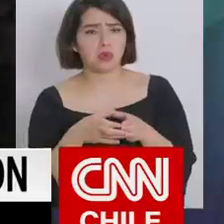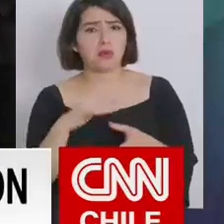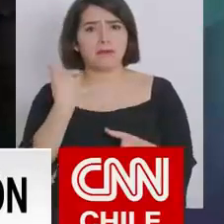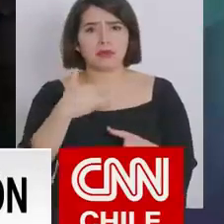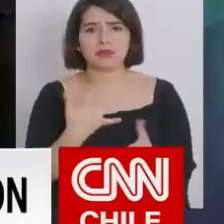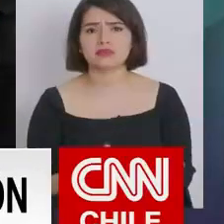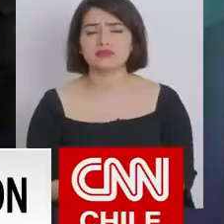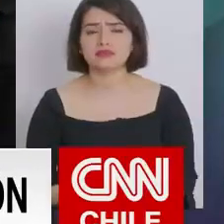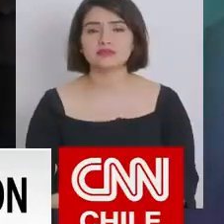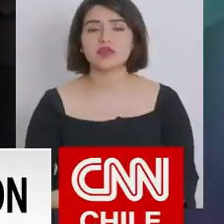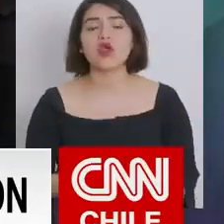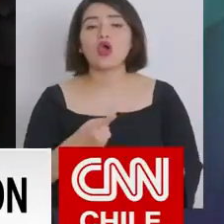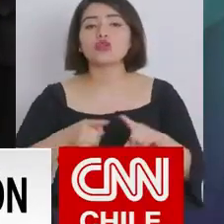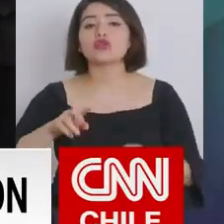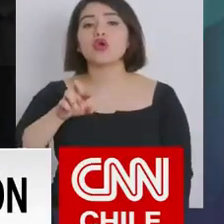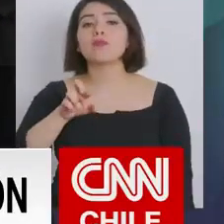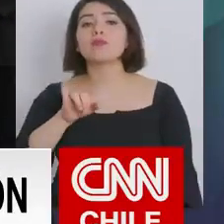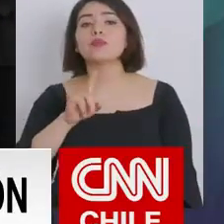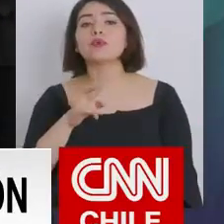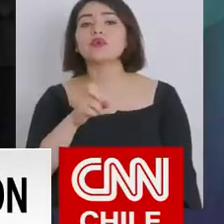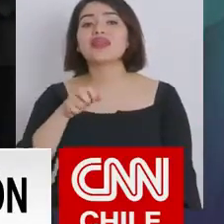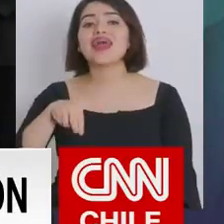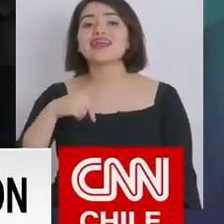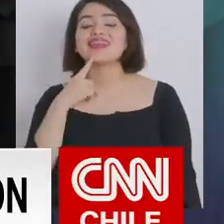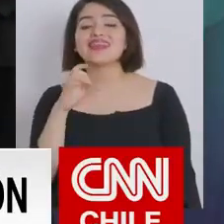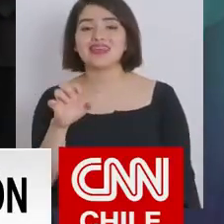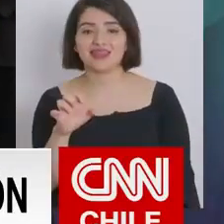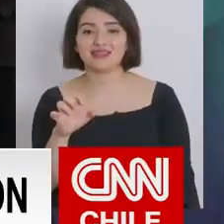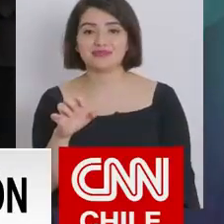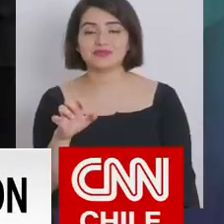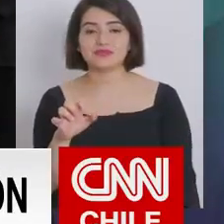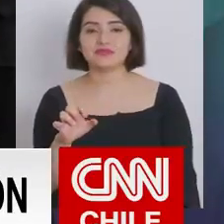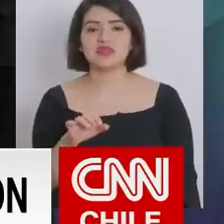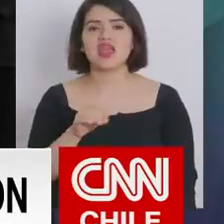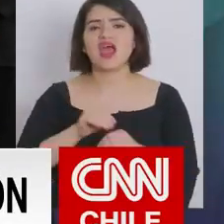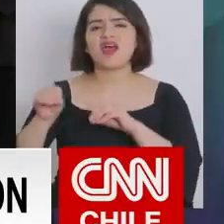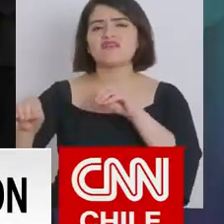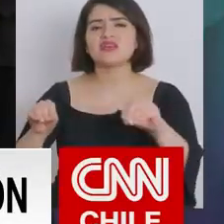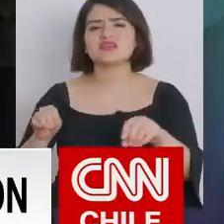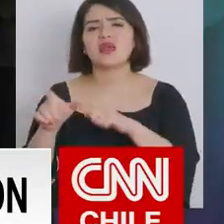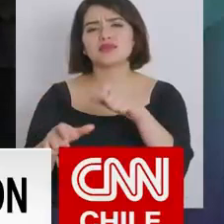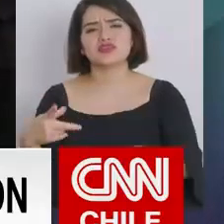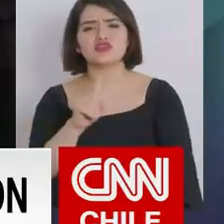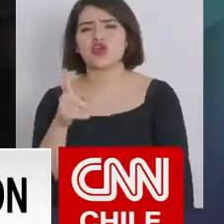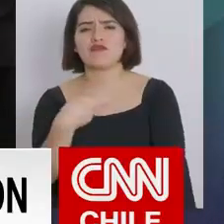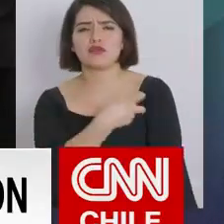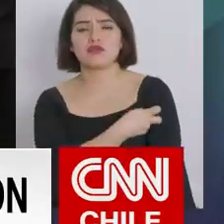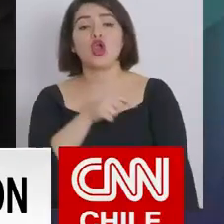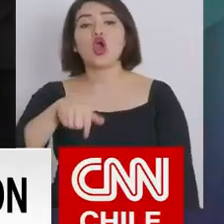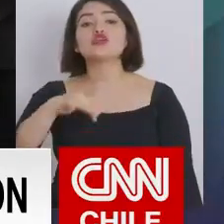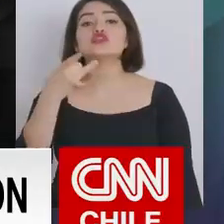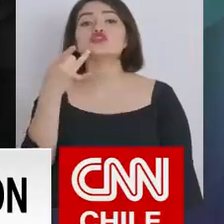Purranque, llamaron a la población a no vacunarse porque hoy solo se vacunaba el